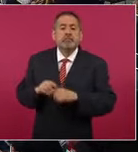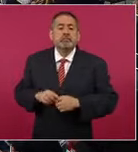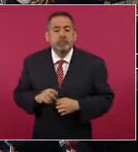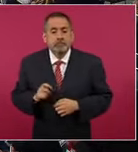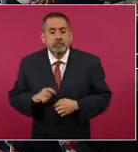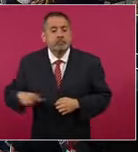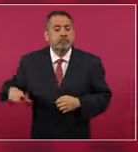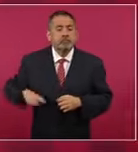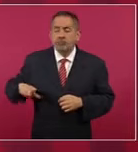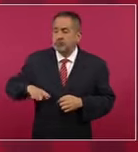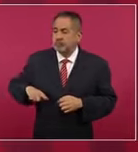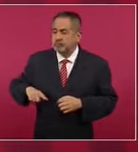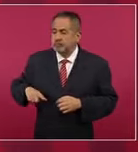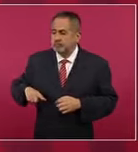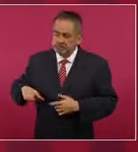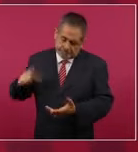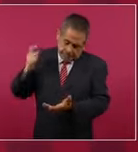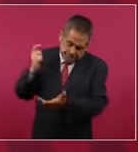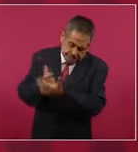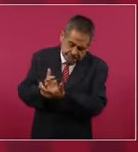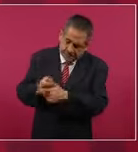de bienestar,